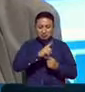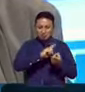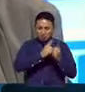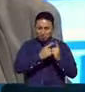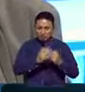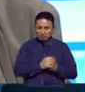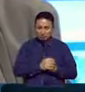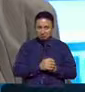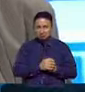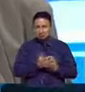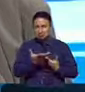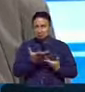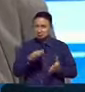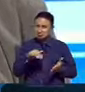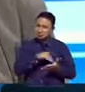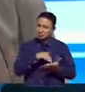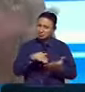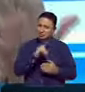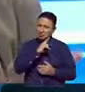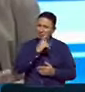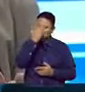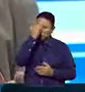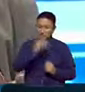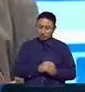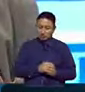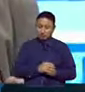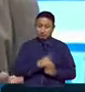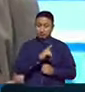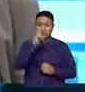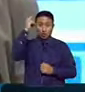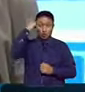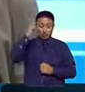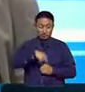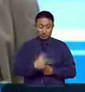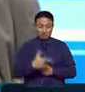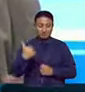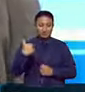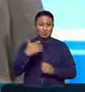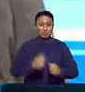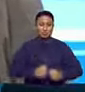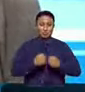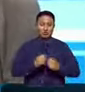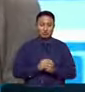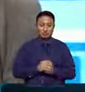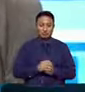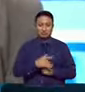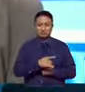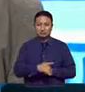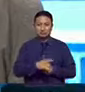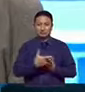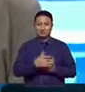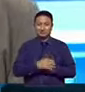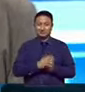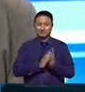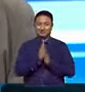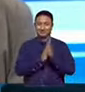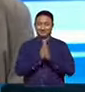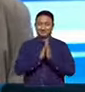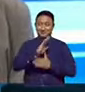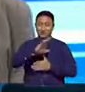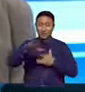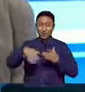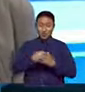¿no? Porque efectivamente cuando son gobernantes quieren tener poder. Es absolutamente seductor tener todo ese poder,